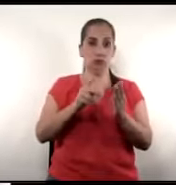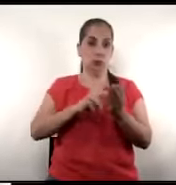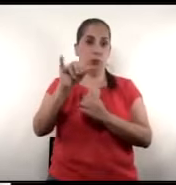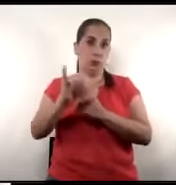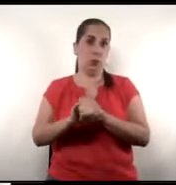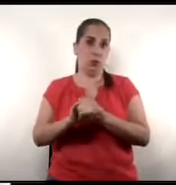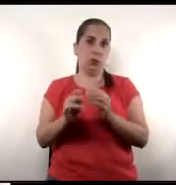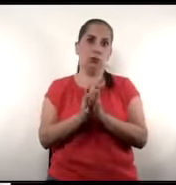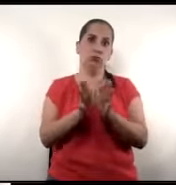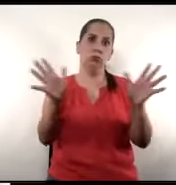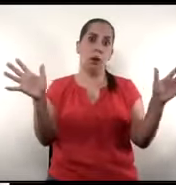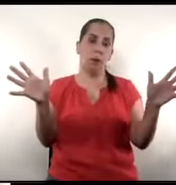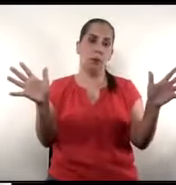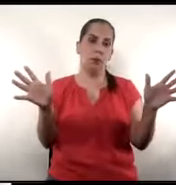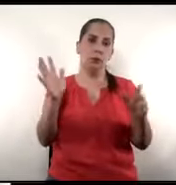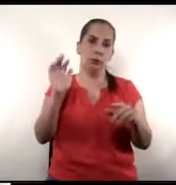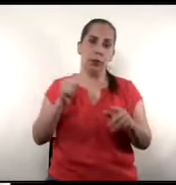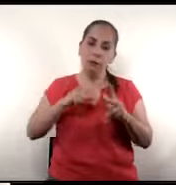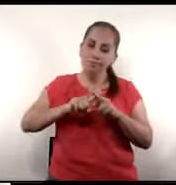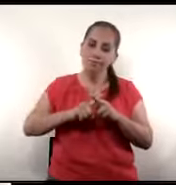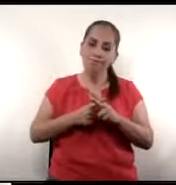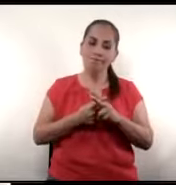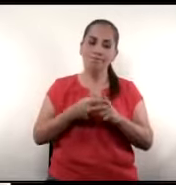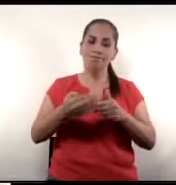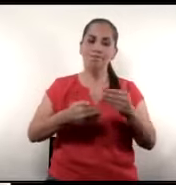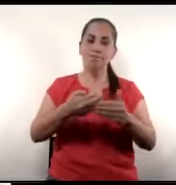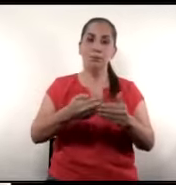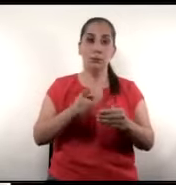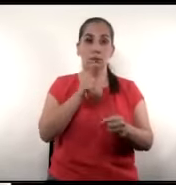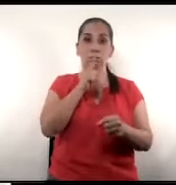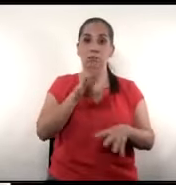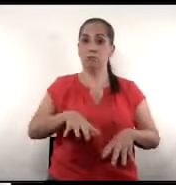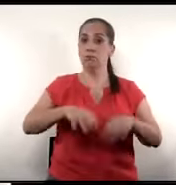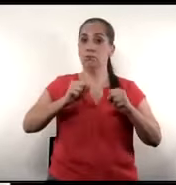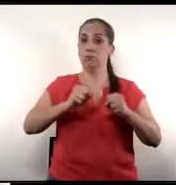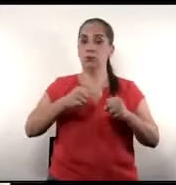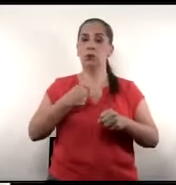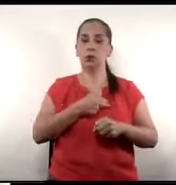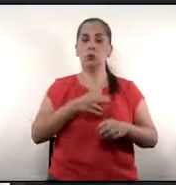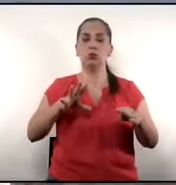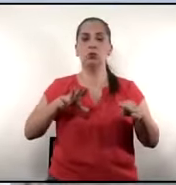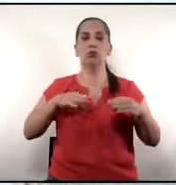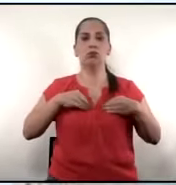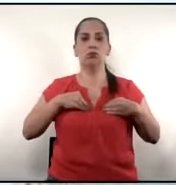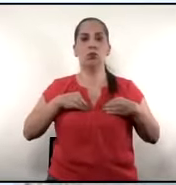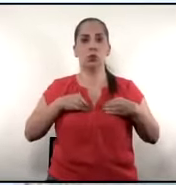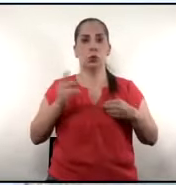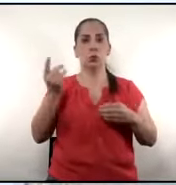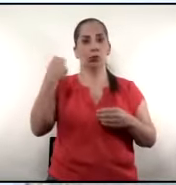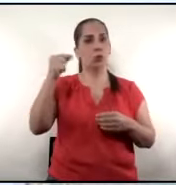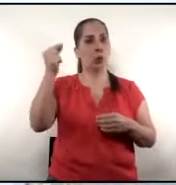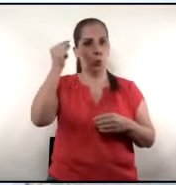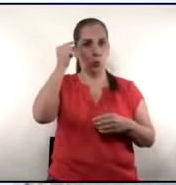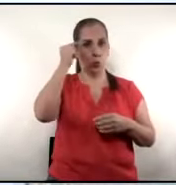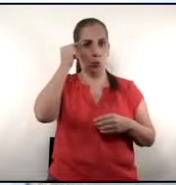darle la orden de inicio. Y eso es un compromiso que asumimos absolutamente. En un gobierno